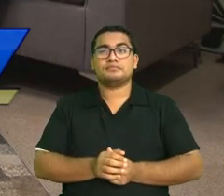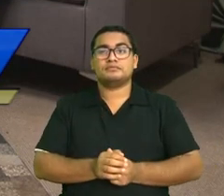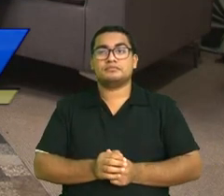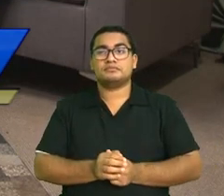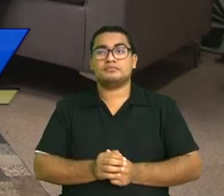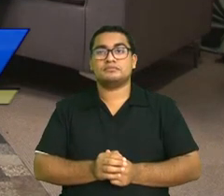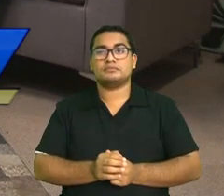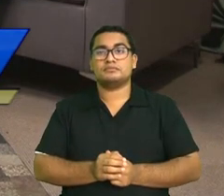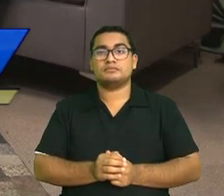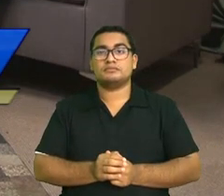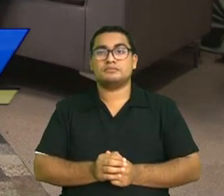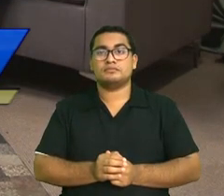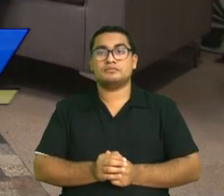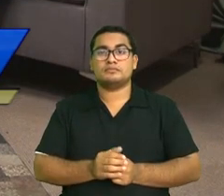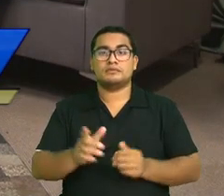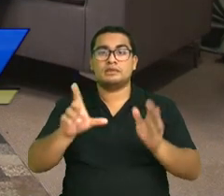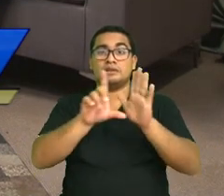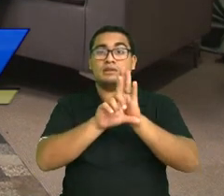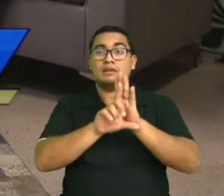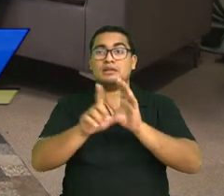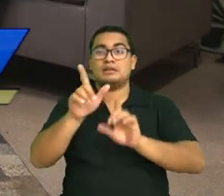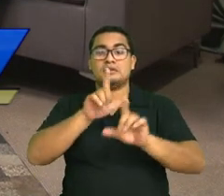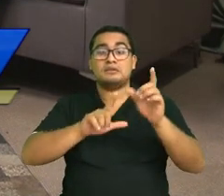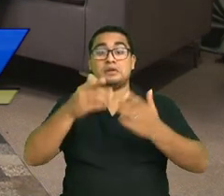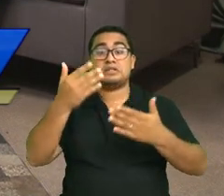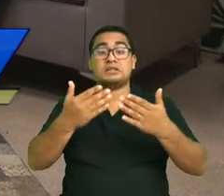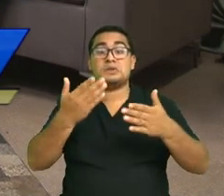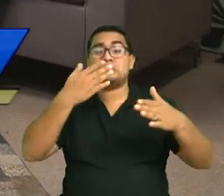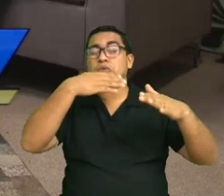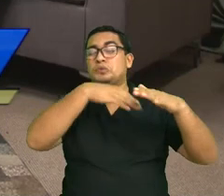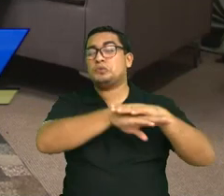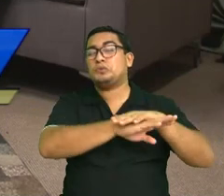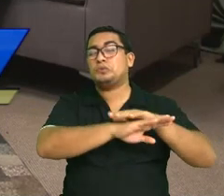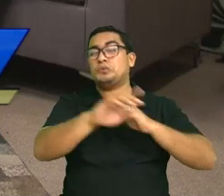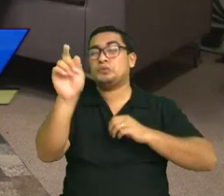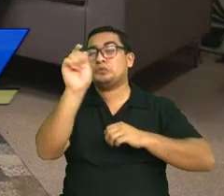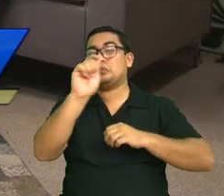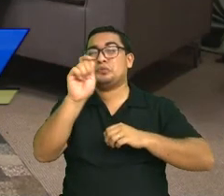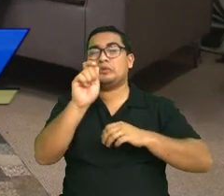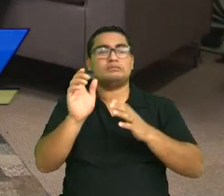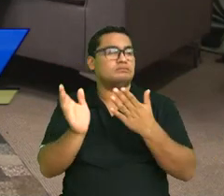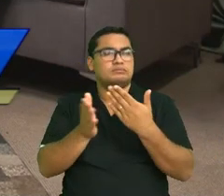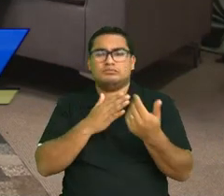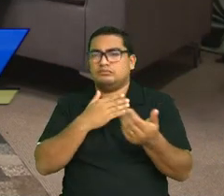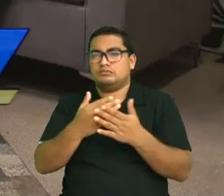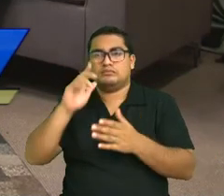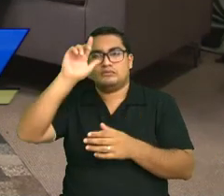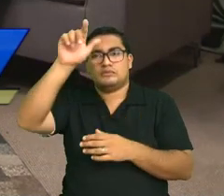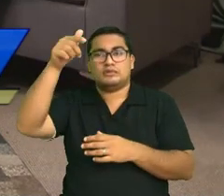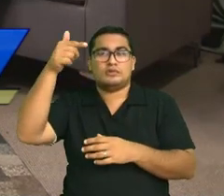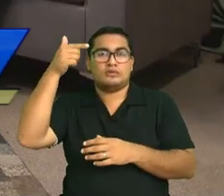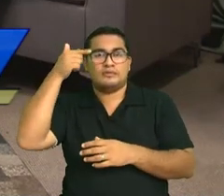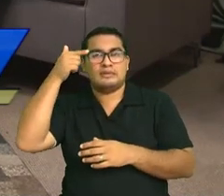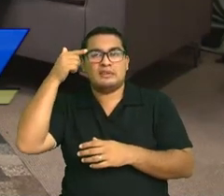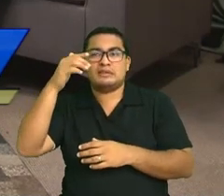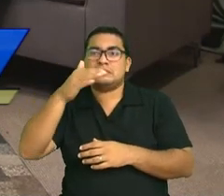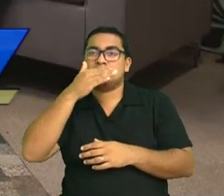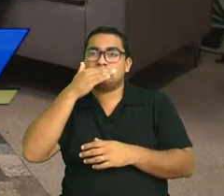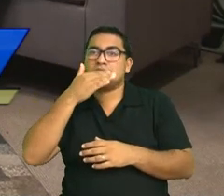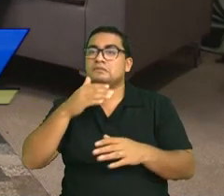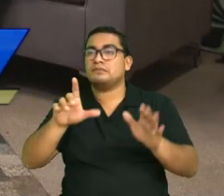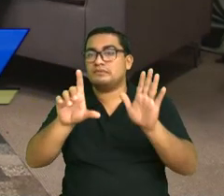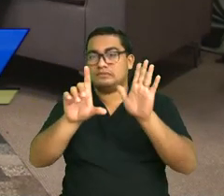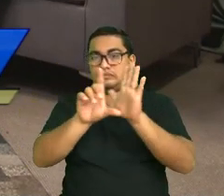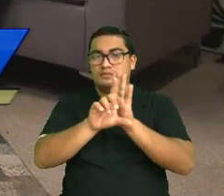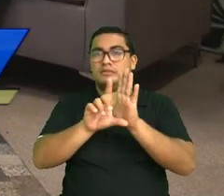rato había estado ahí, sin embargo, ha sido retomada, ¿verdad? Y es una ley que se